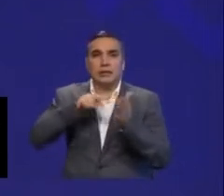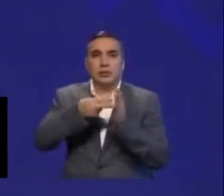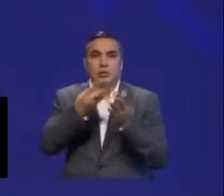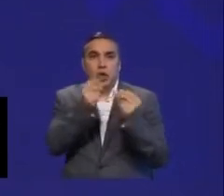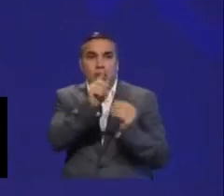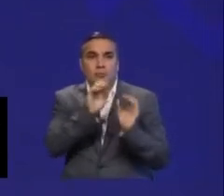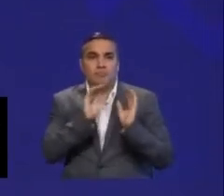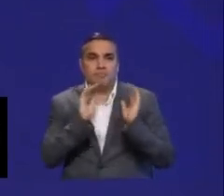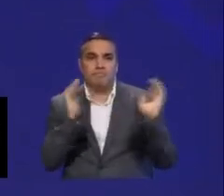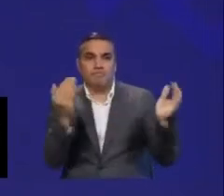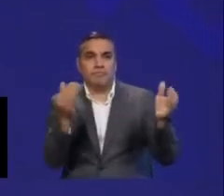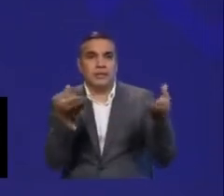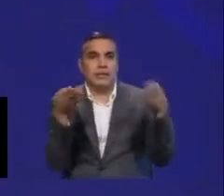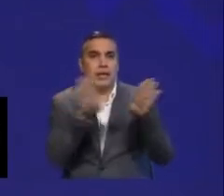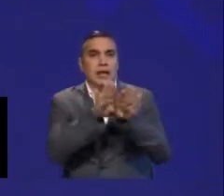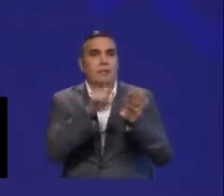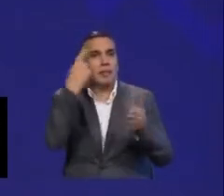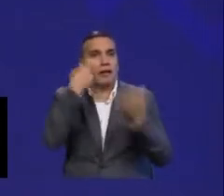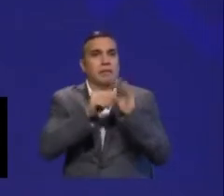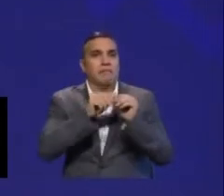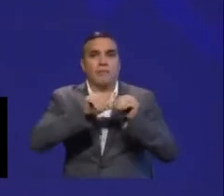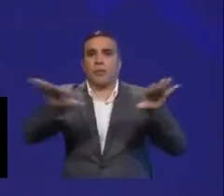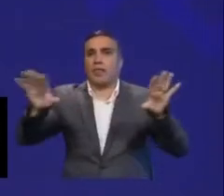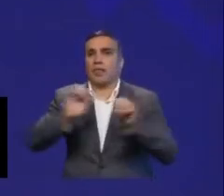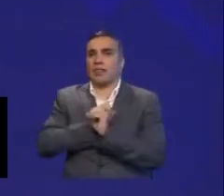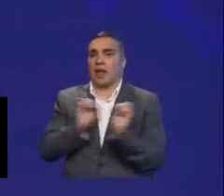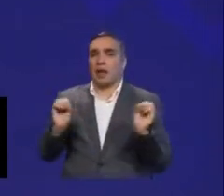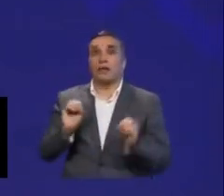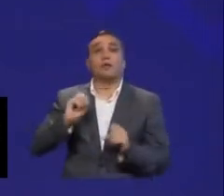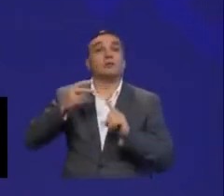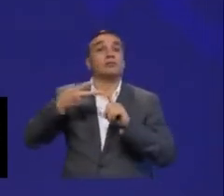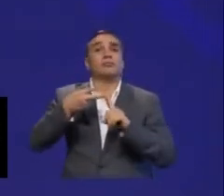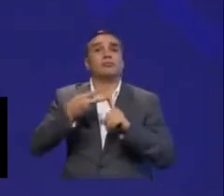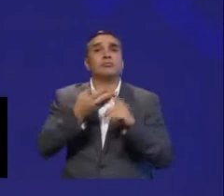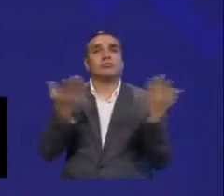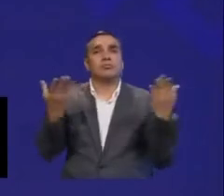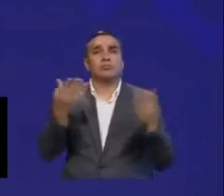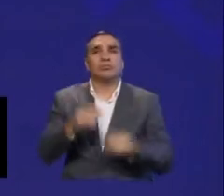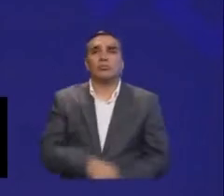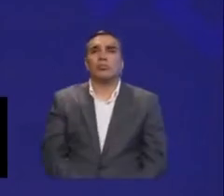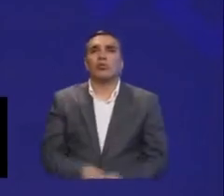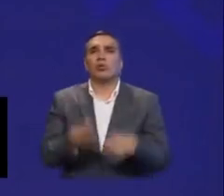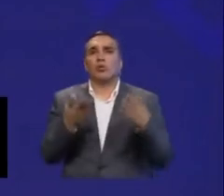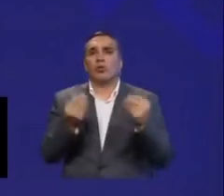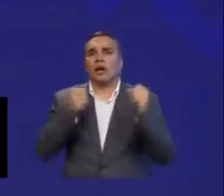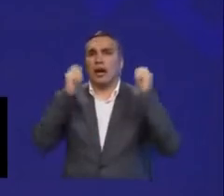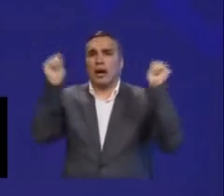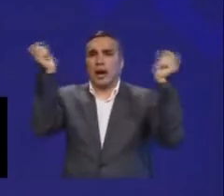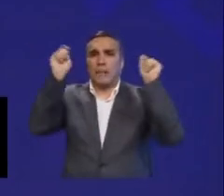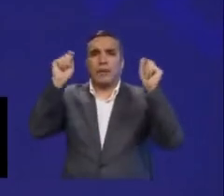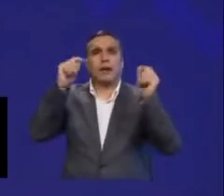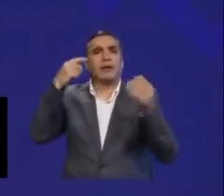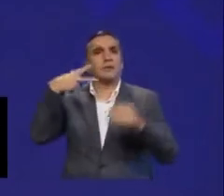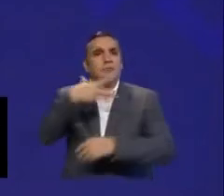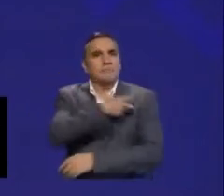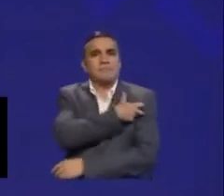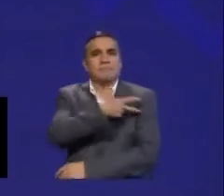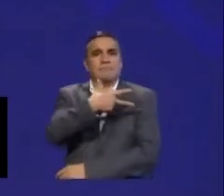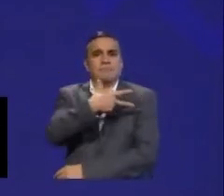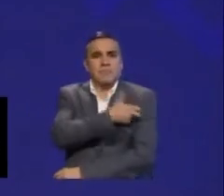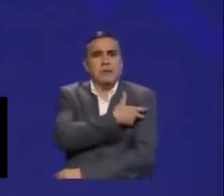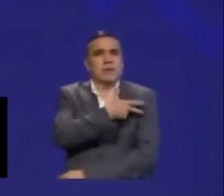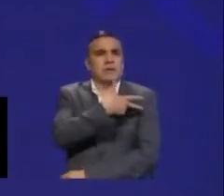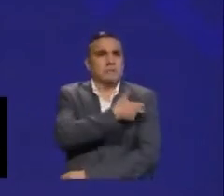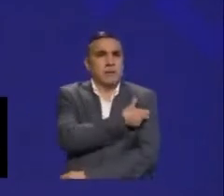y detengan la propagación del virus. Y en segundo lugar, vamos a llevar adelante una gran campaña de vacunación. Vamos